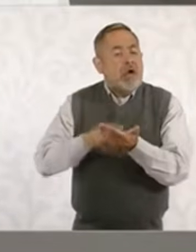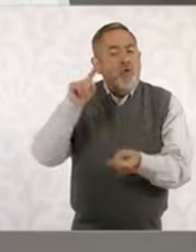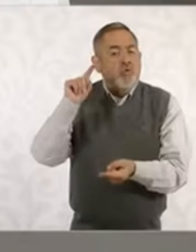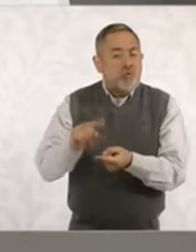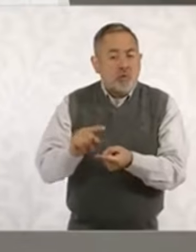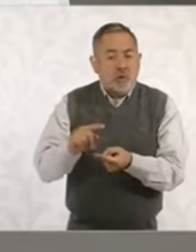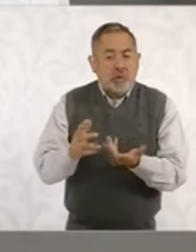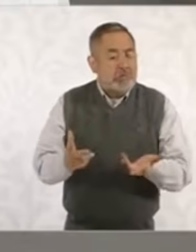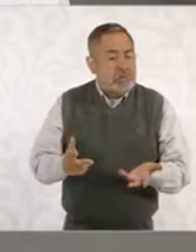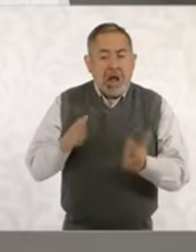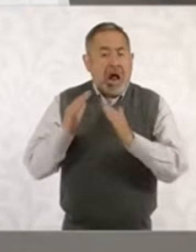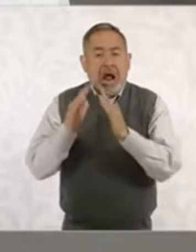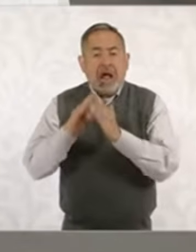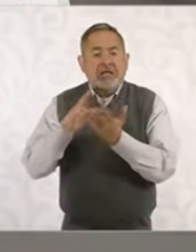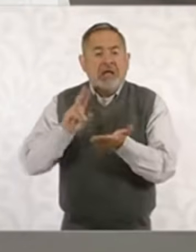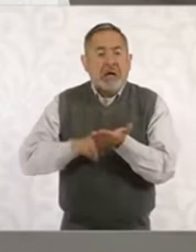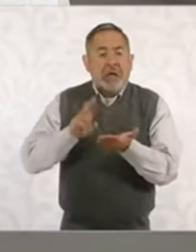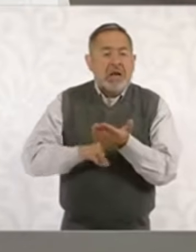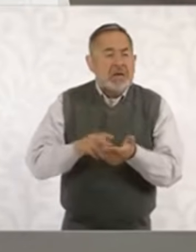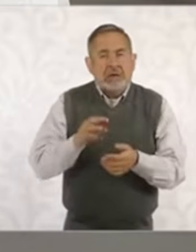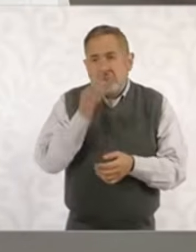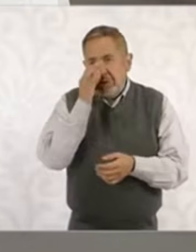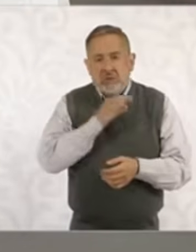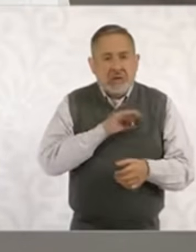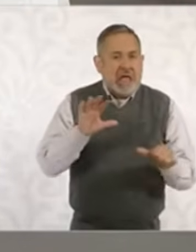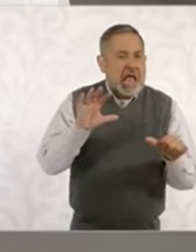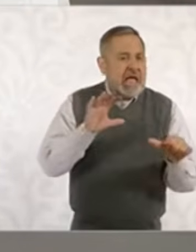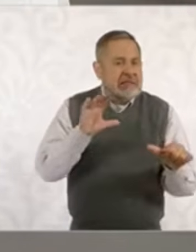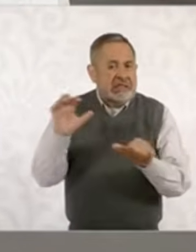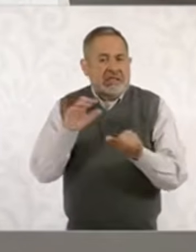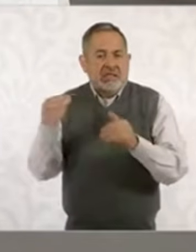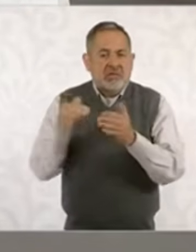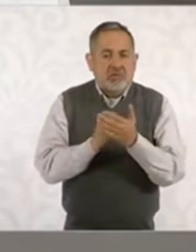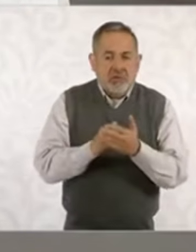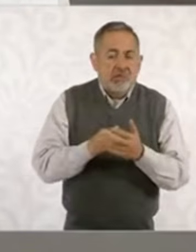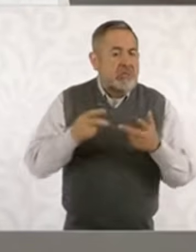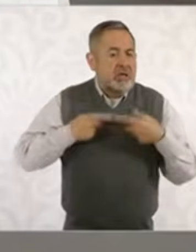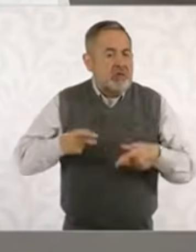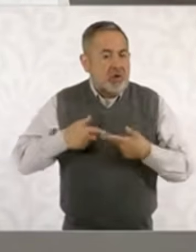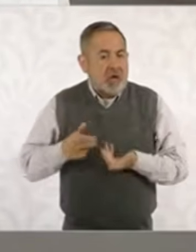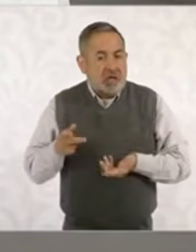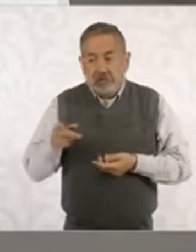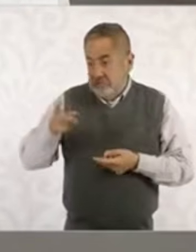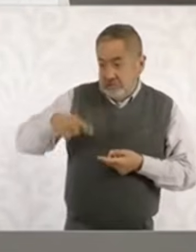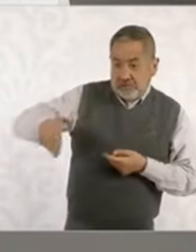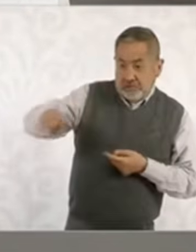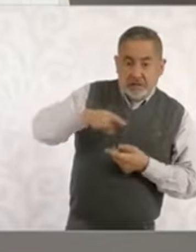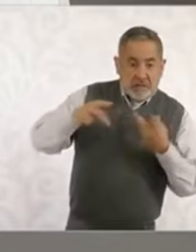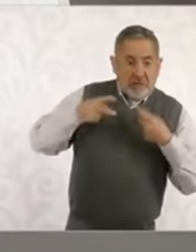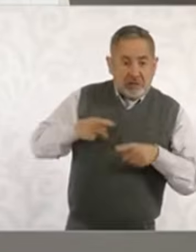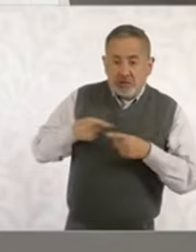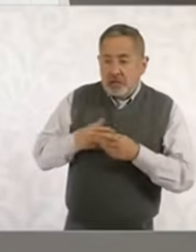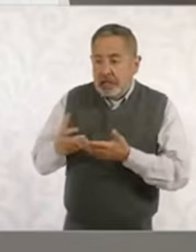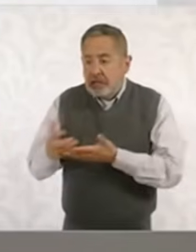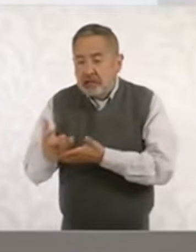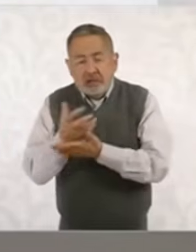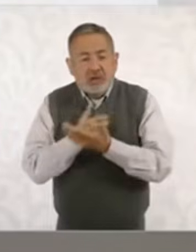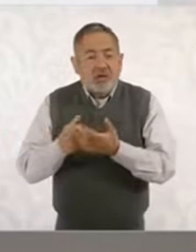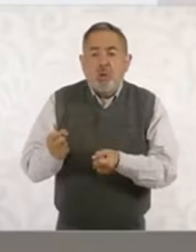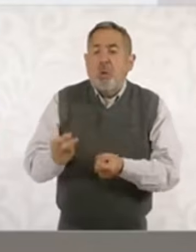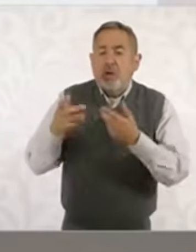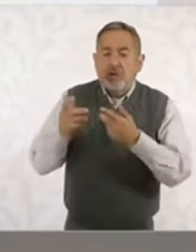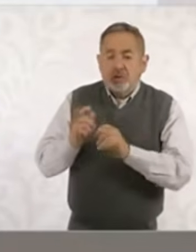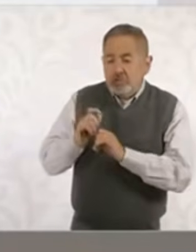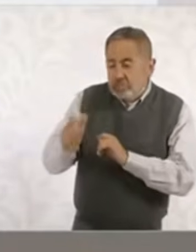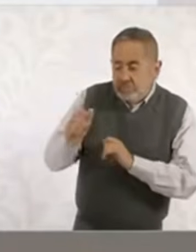en promedio 600,000 pesos y los derechohabientes entre 1 y 2 salarios mínimos reciben en